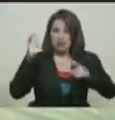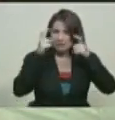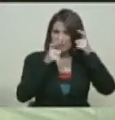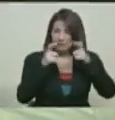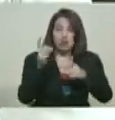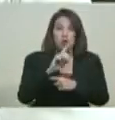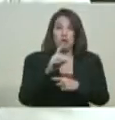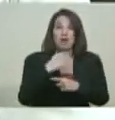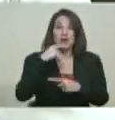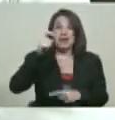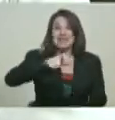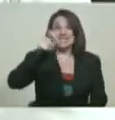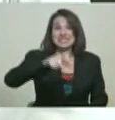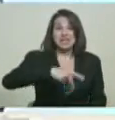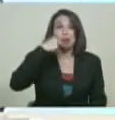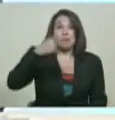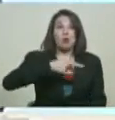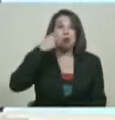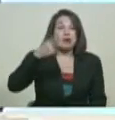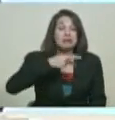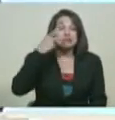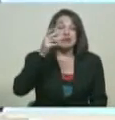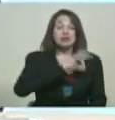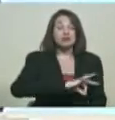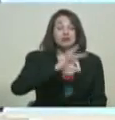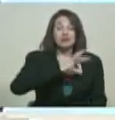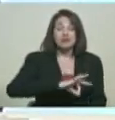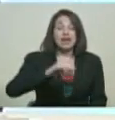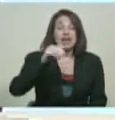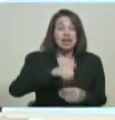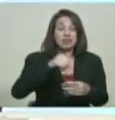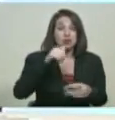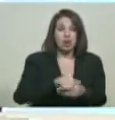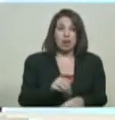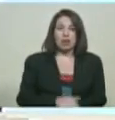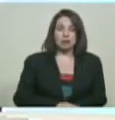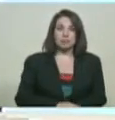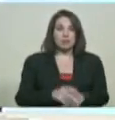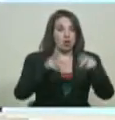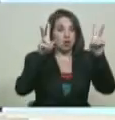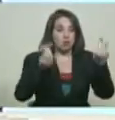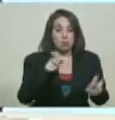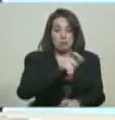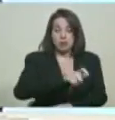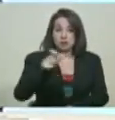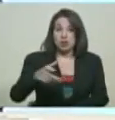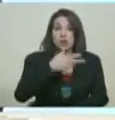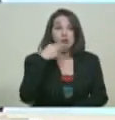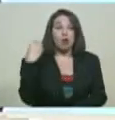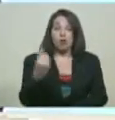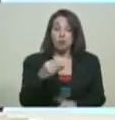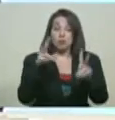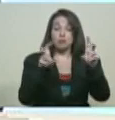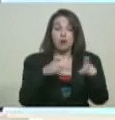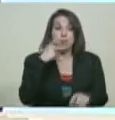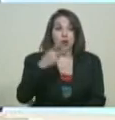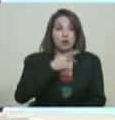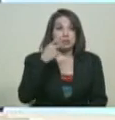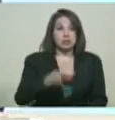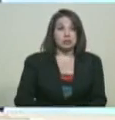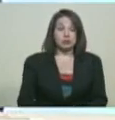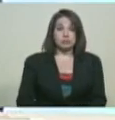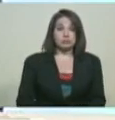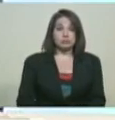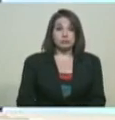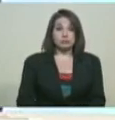política social y electoral de los nuevos electores que surgieron de las nuevas políticas que había